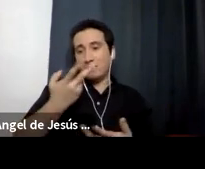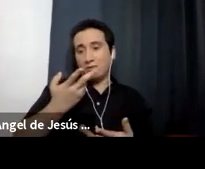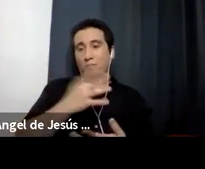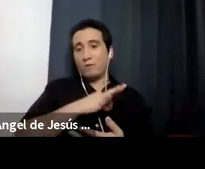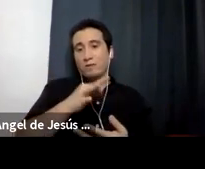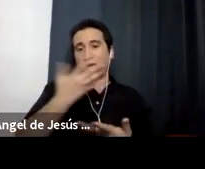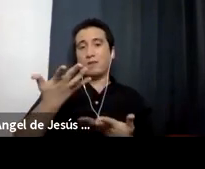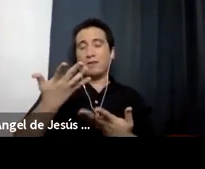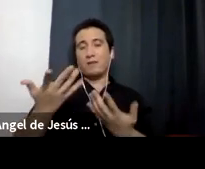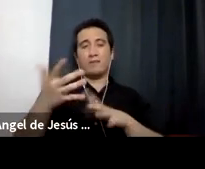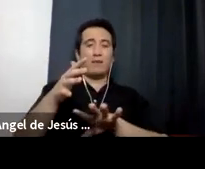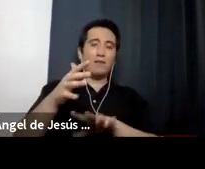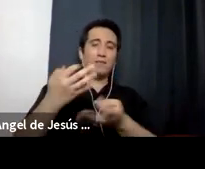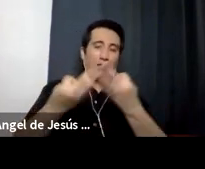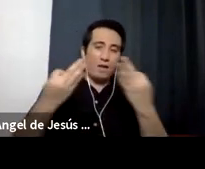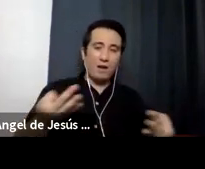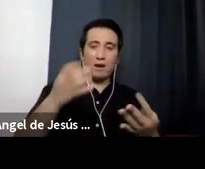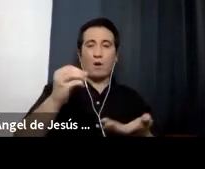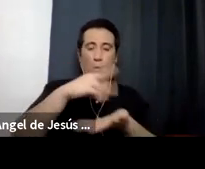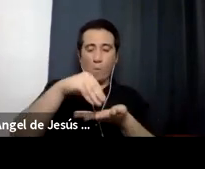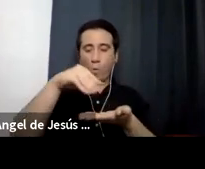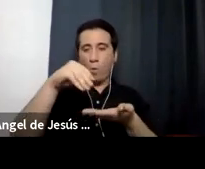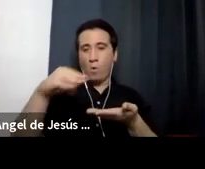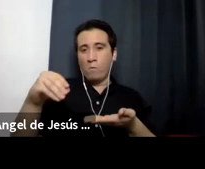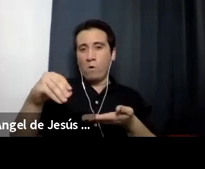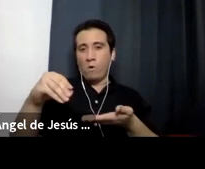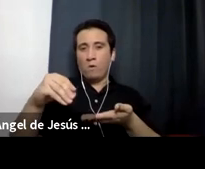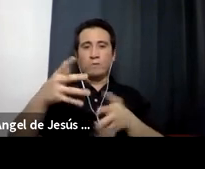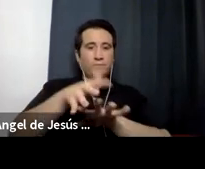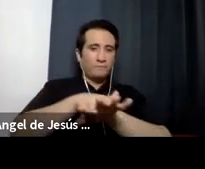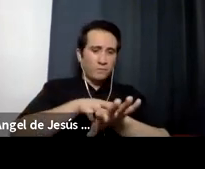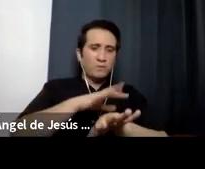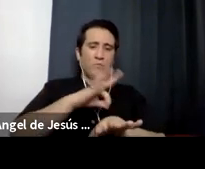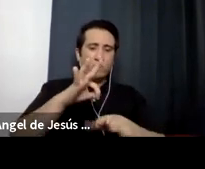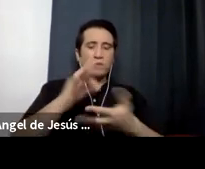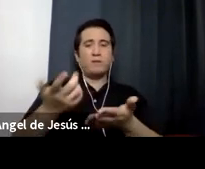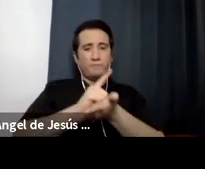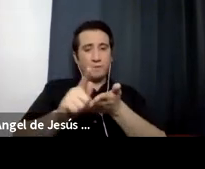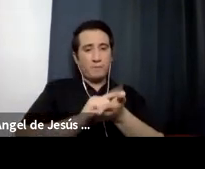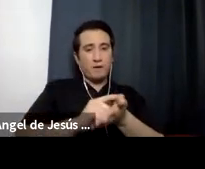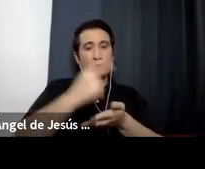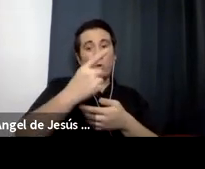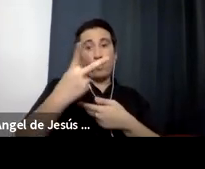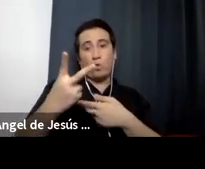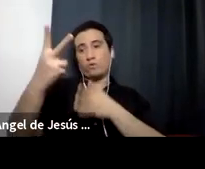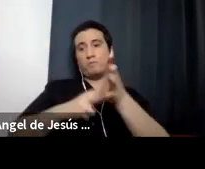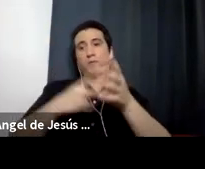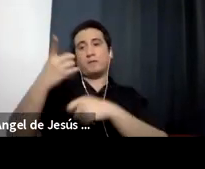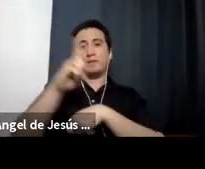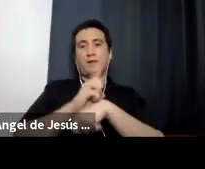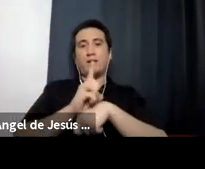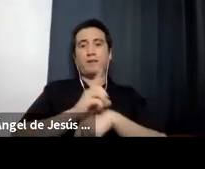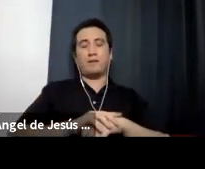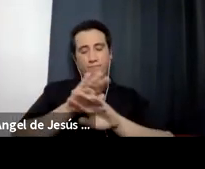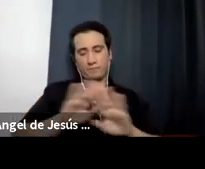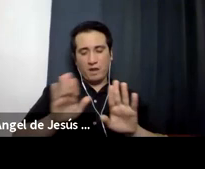polvo, ¿no? De alguna manera constante, pues los pies pueden lavarse más de una o dos veces al día. Ya que nos lavemos bien los pies con